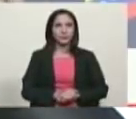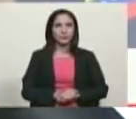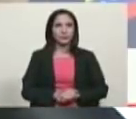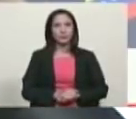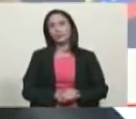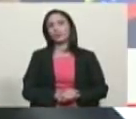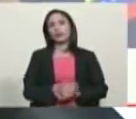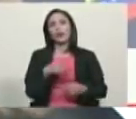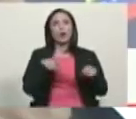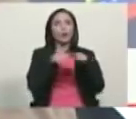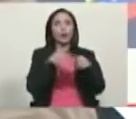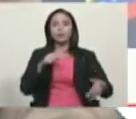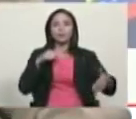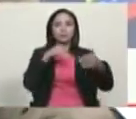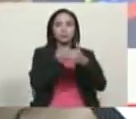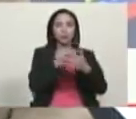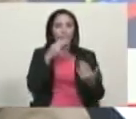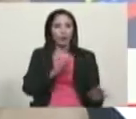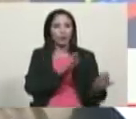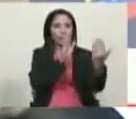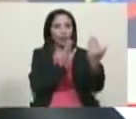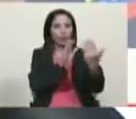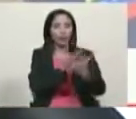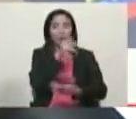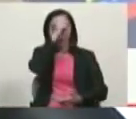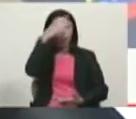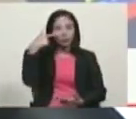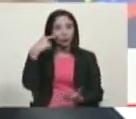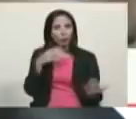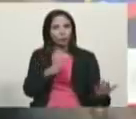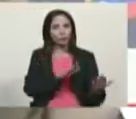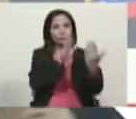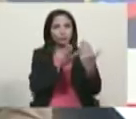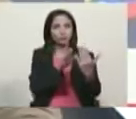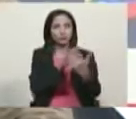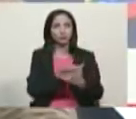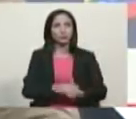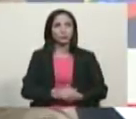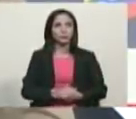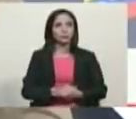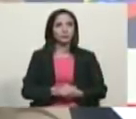enfrentándolos así, de frente, a Donald Trump y a su pandilla extremista,